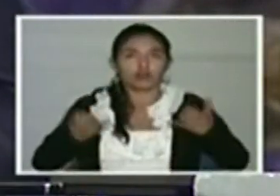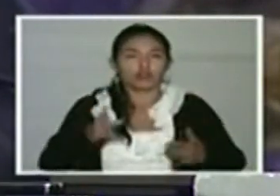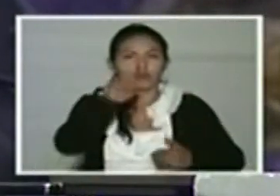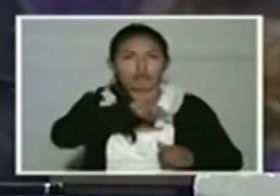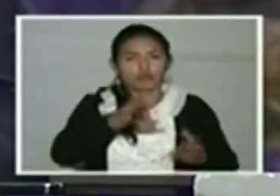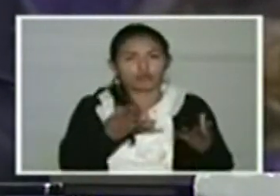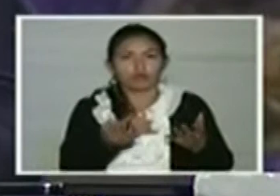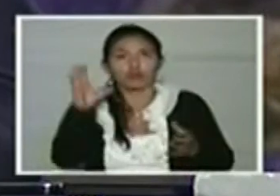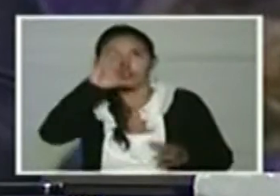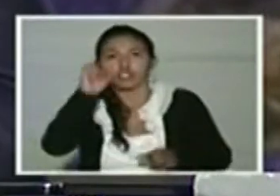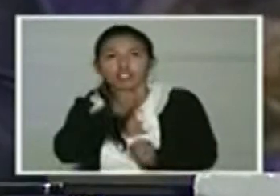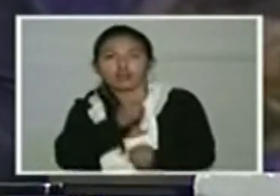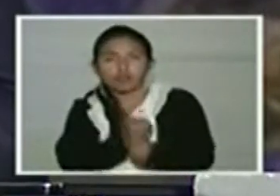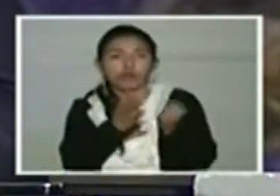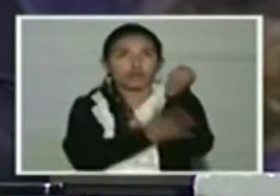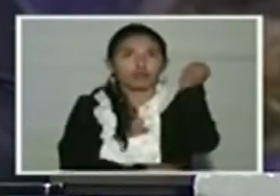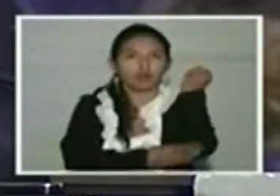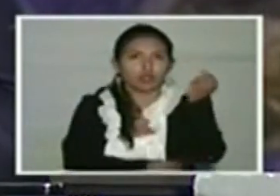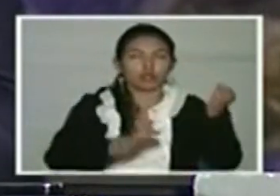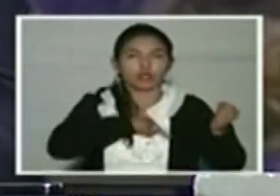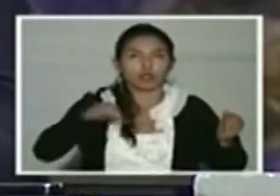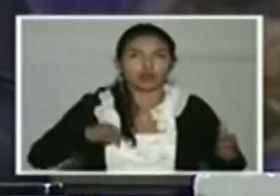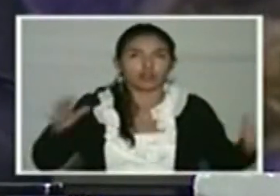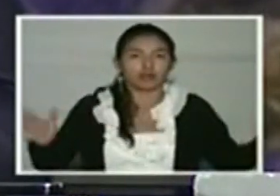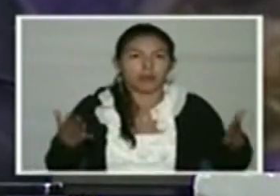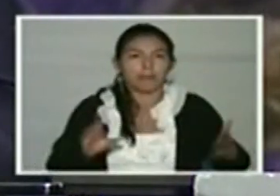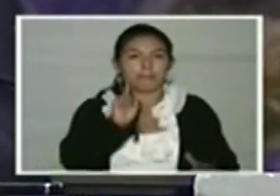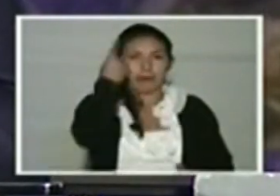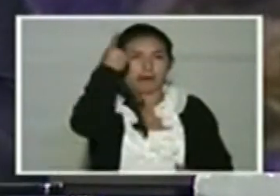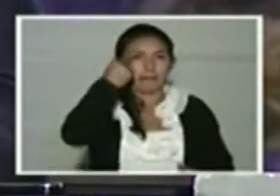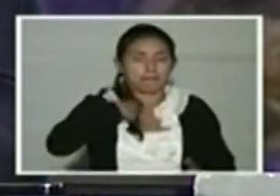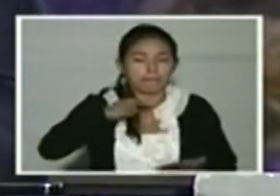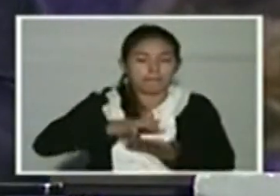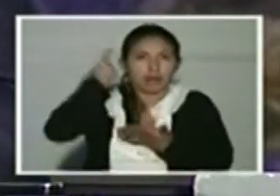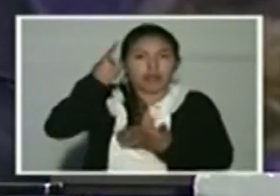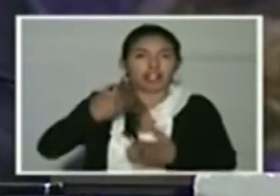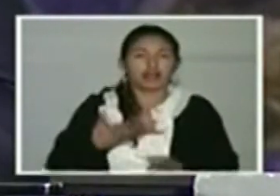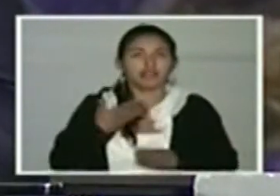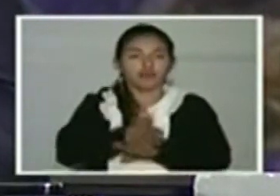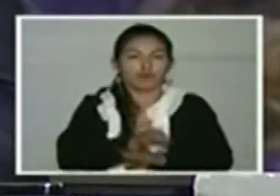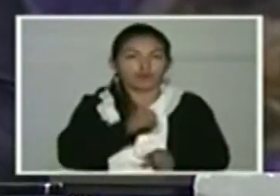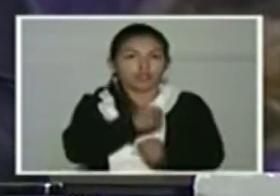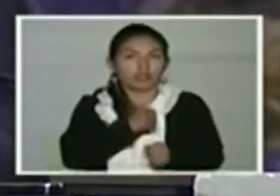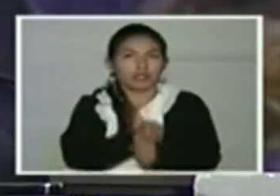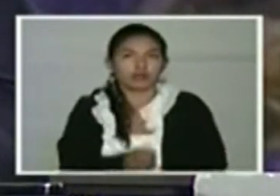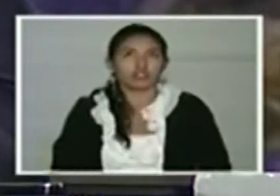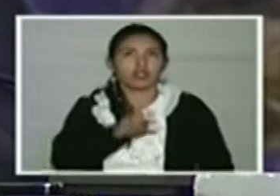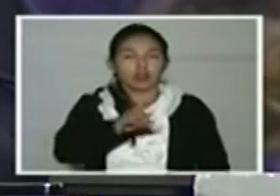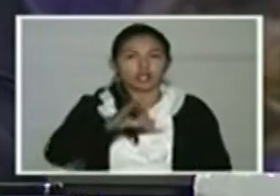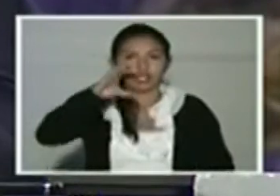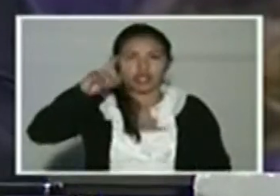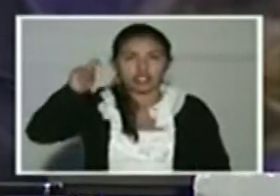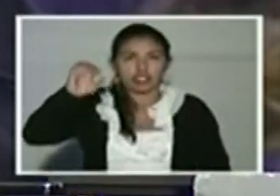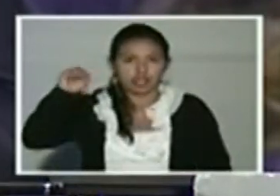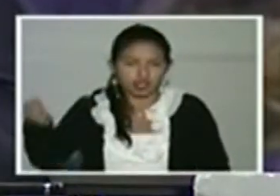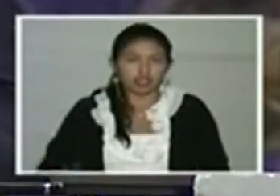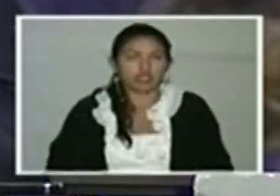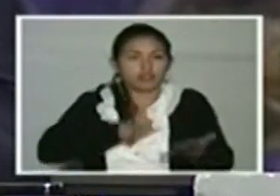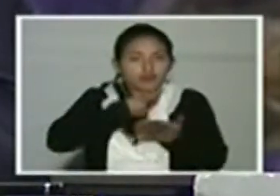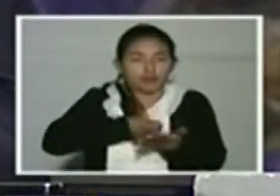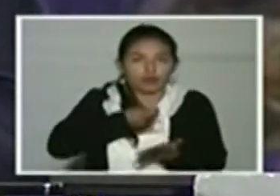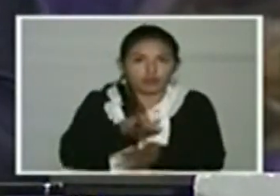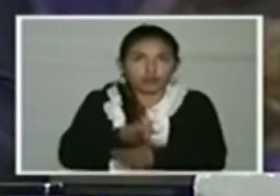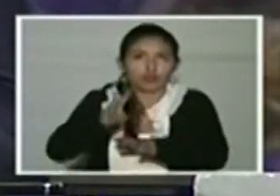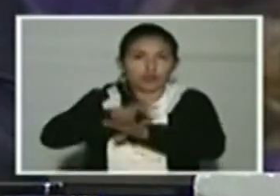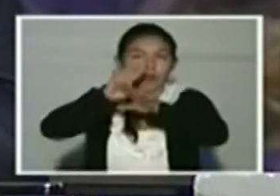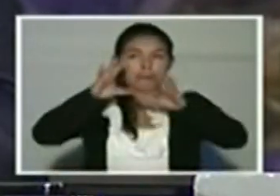pobres y nosotros promocionamos lo que se llama mi primera chamba en cambio ustedes le quitarán las cts las gratificaciones y